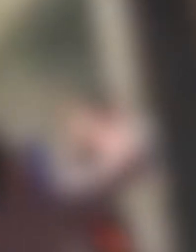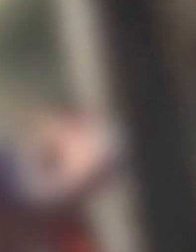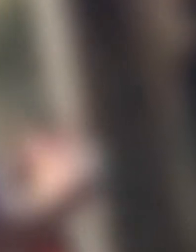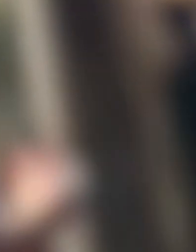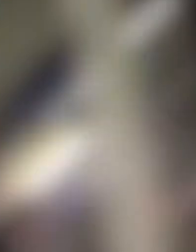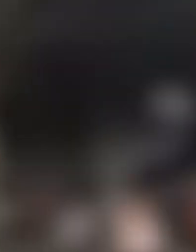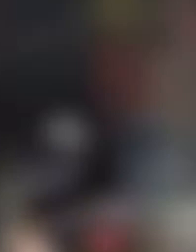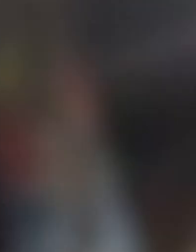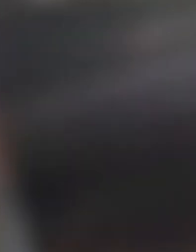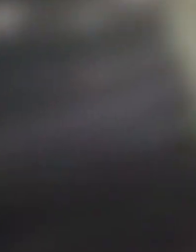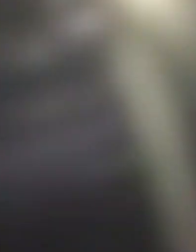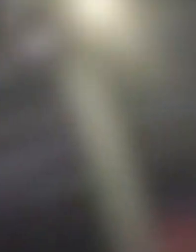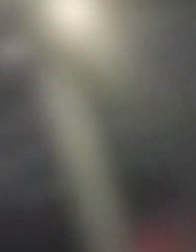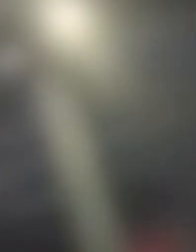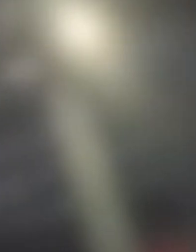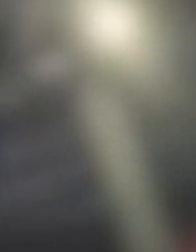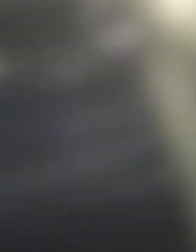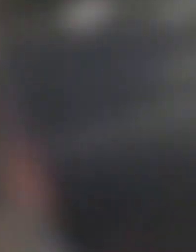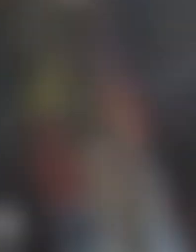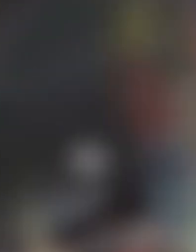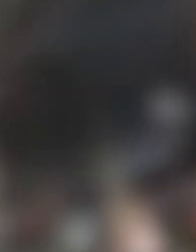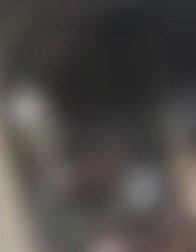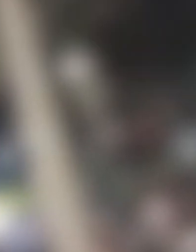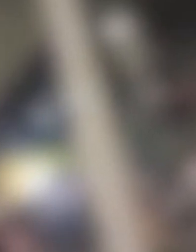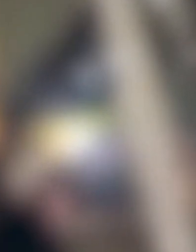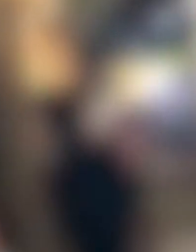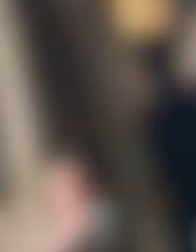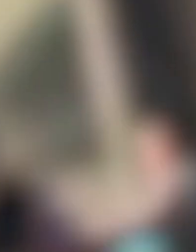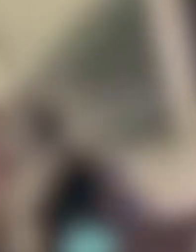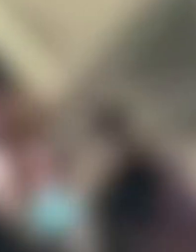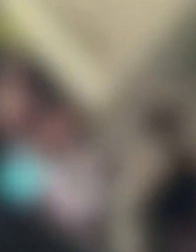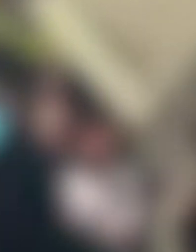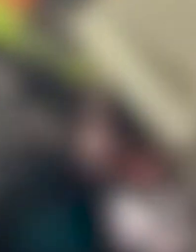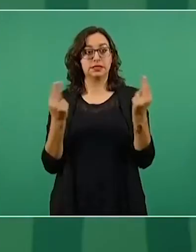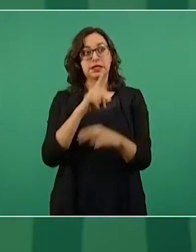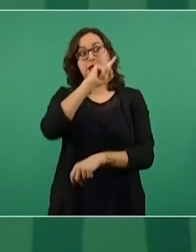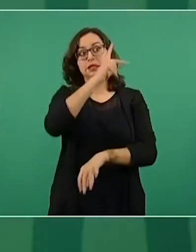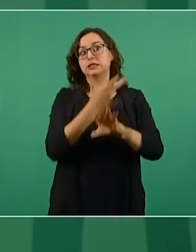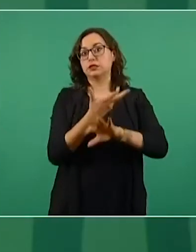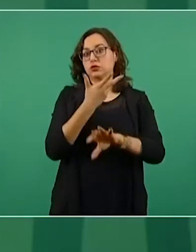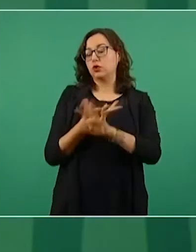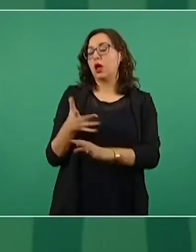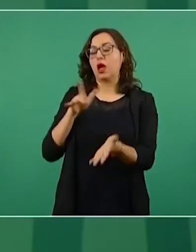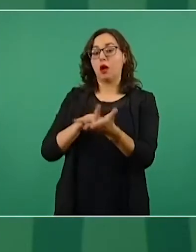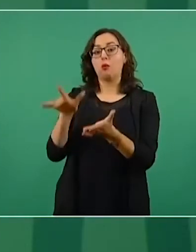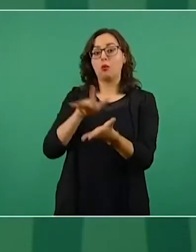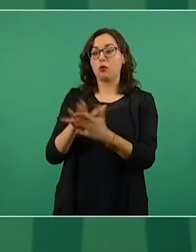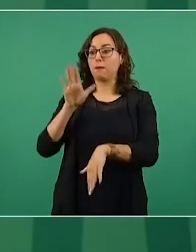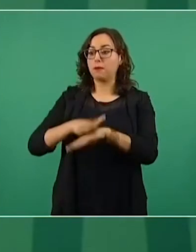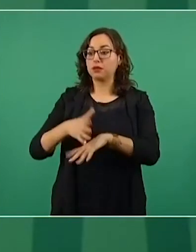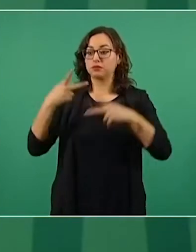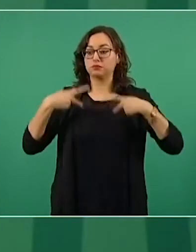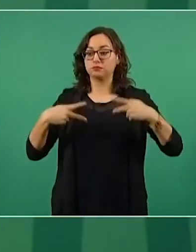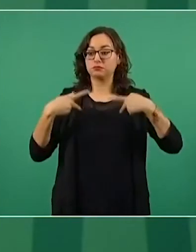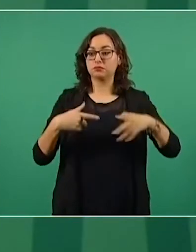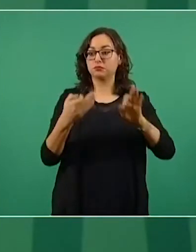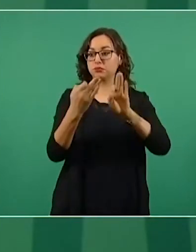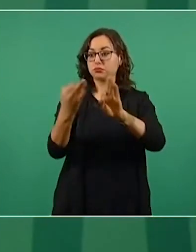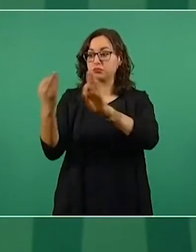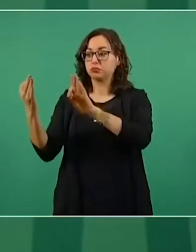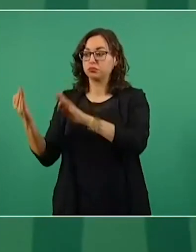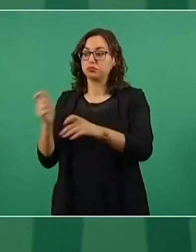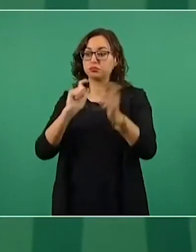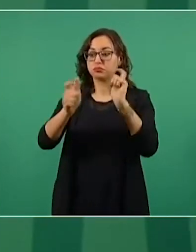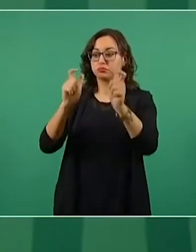presidencia, señaló que su empeño es responder de la manera más objetiva y apegada a la memoria que constituye la documentación